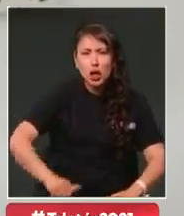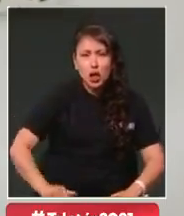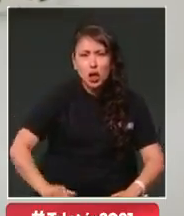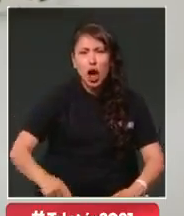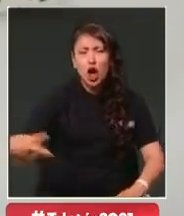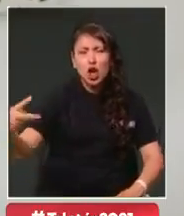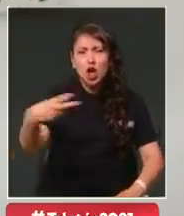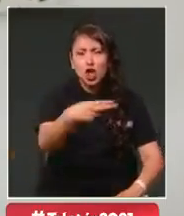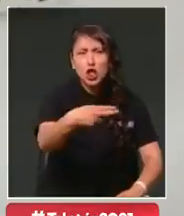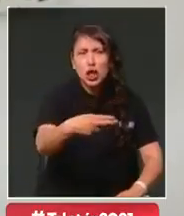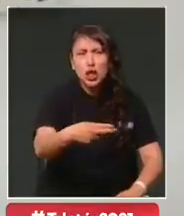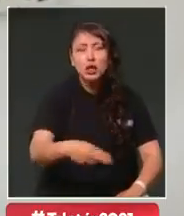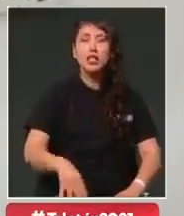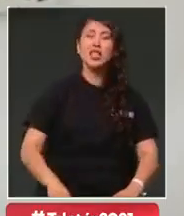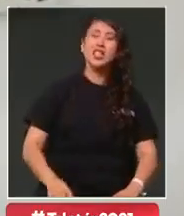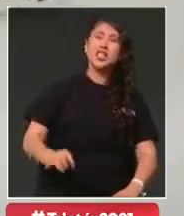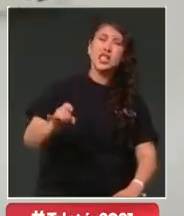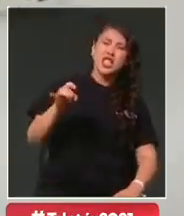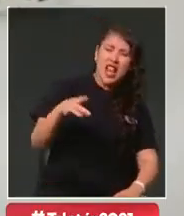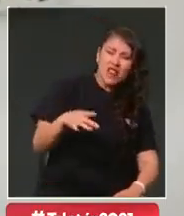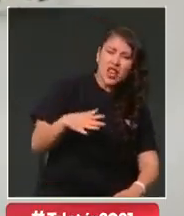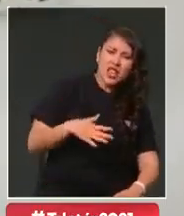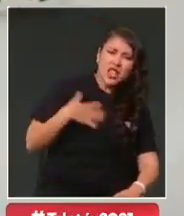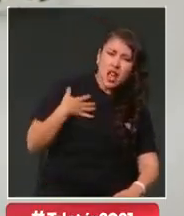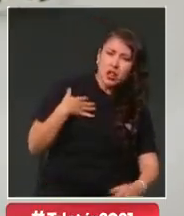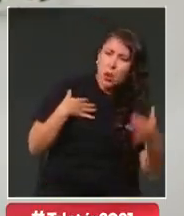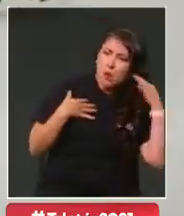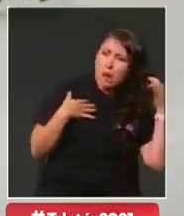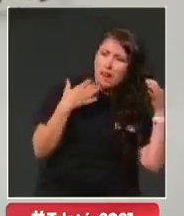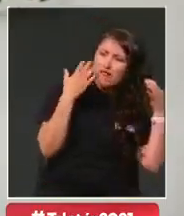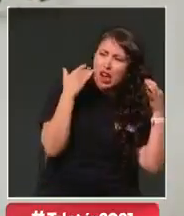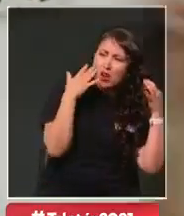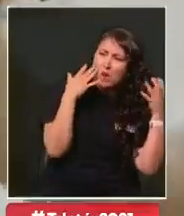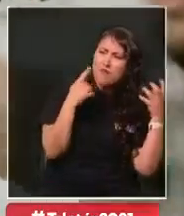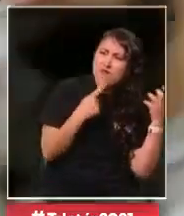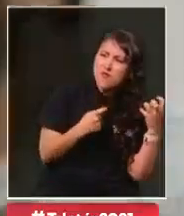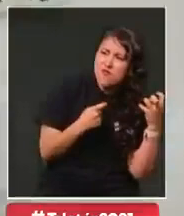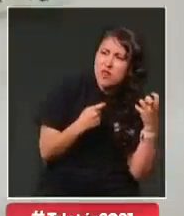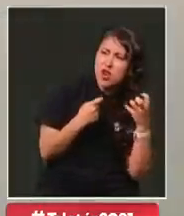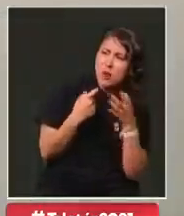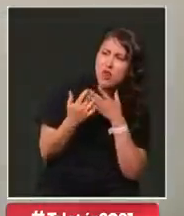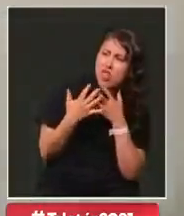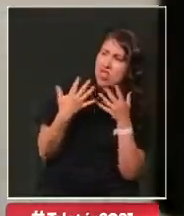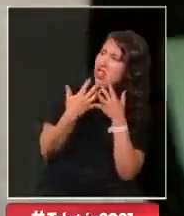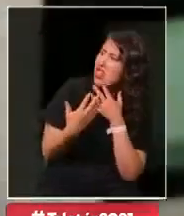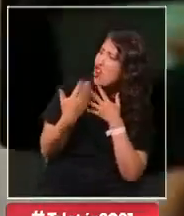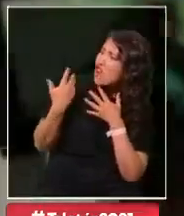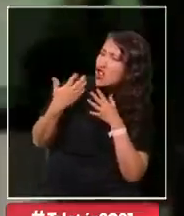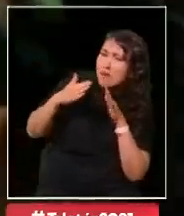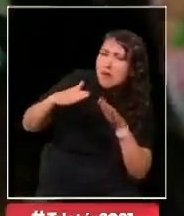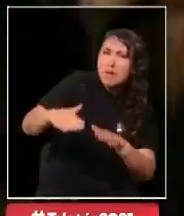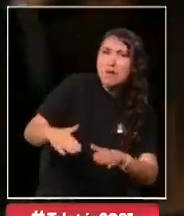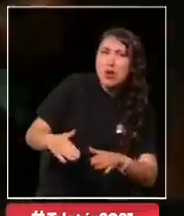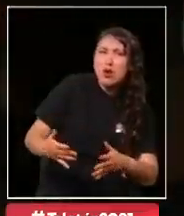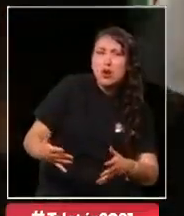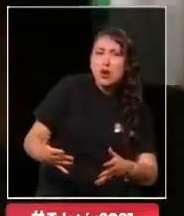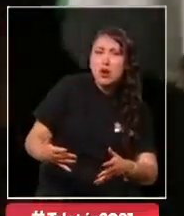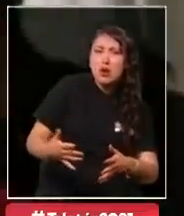¡Corte! ¿Sabes que siento que el pelo blanco se empasta un poco con el fondo? ¡John!